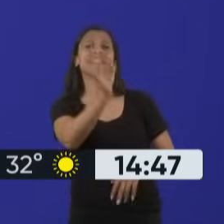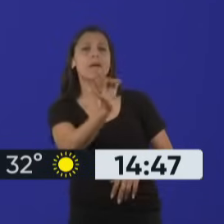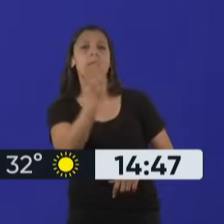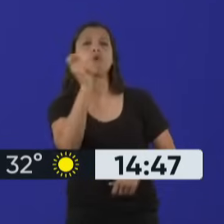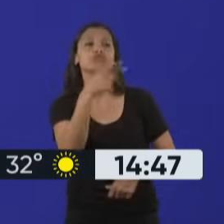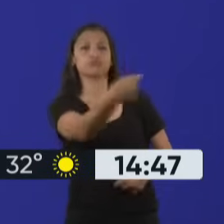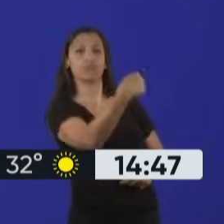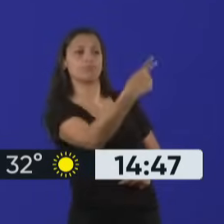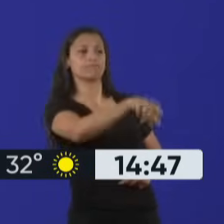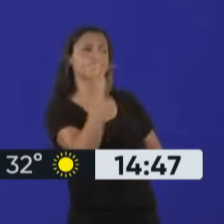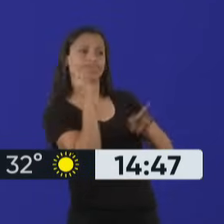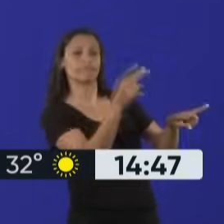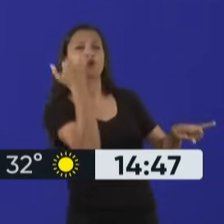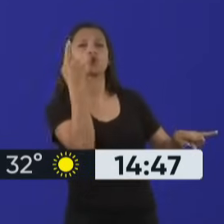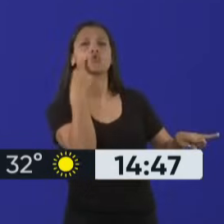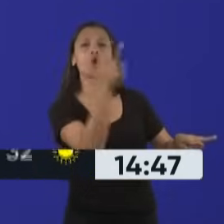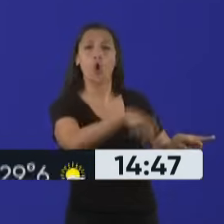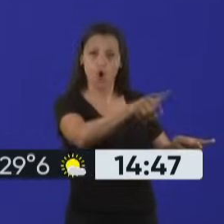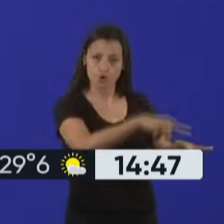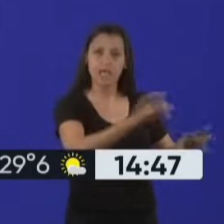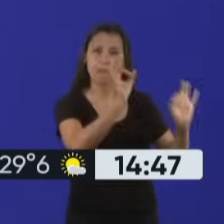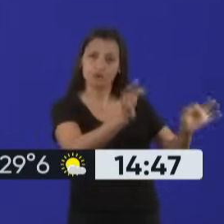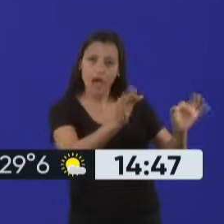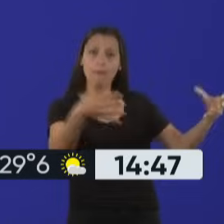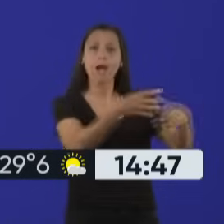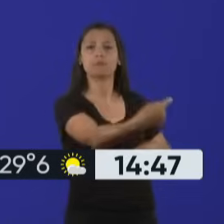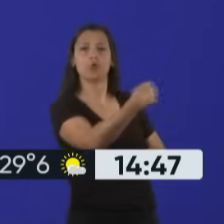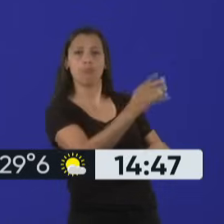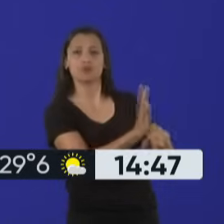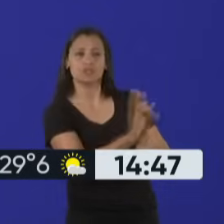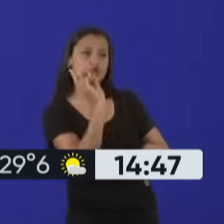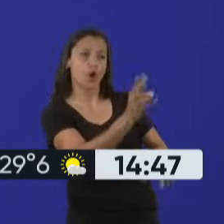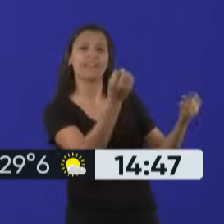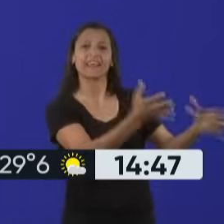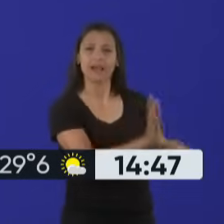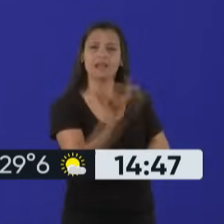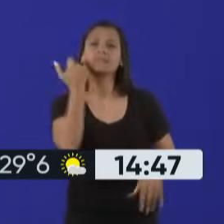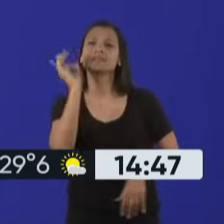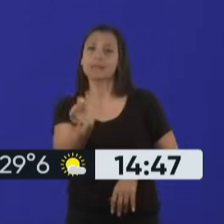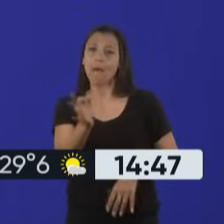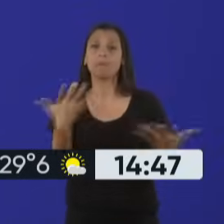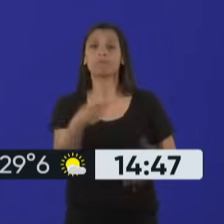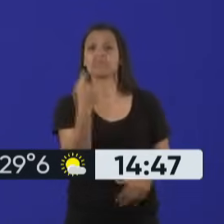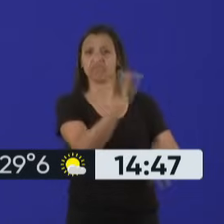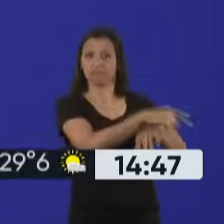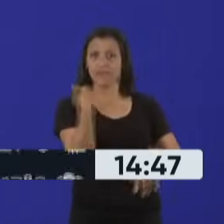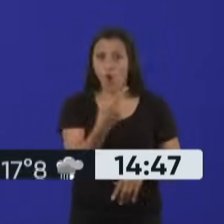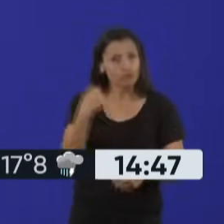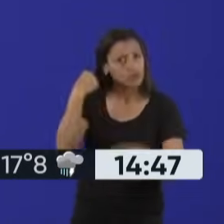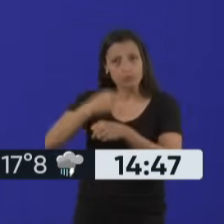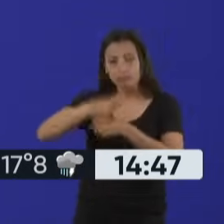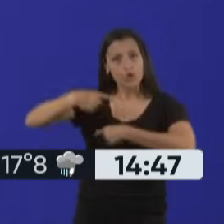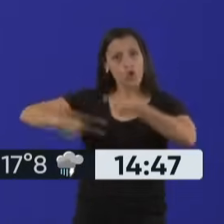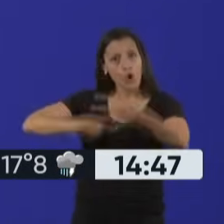enfrente, ya hemos visto a los forajidos de vuelta. Así es que, digamos, vamos a seguir trabajando por hacer una